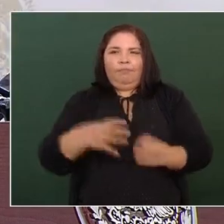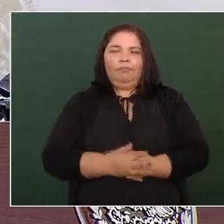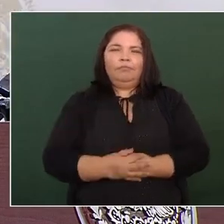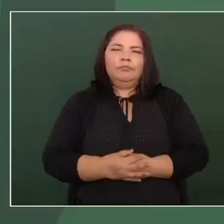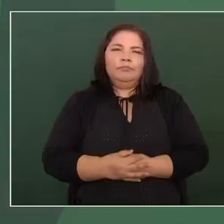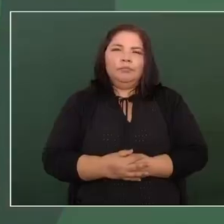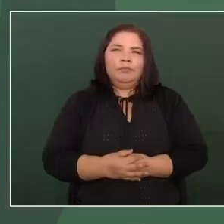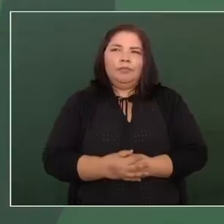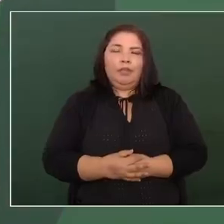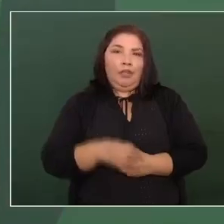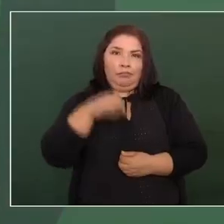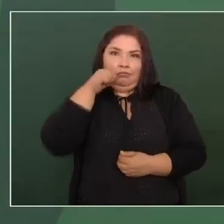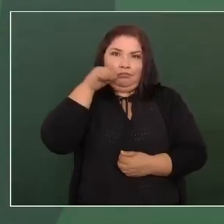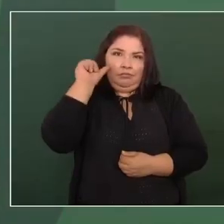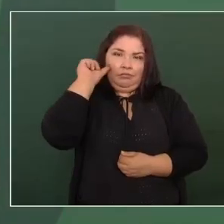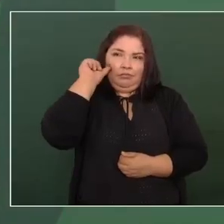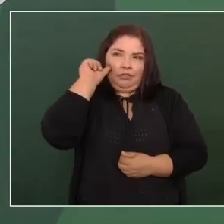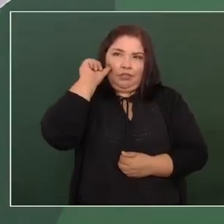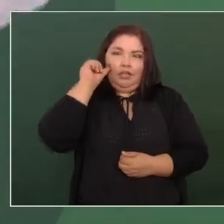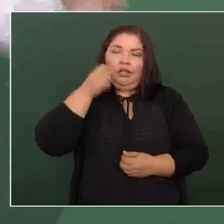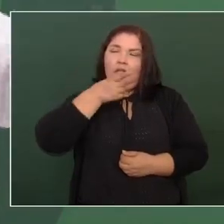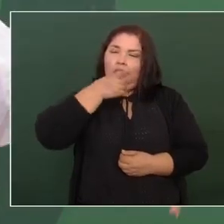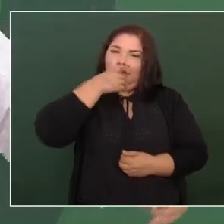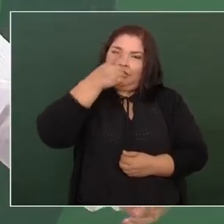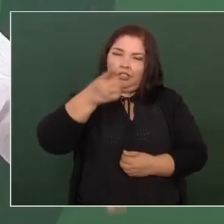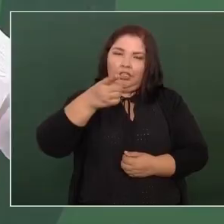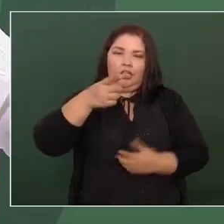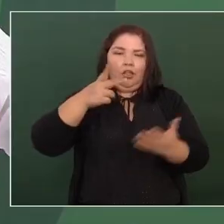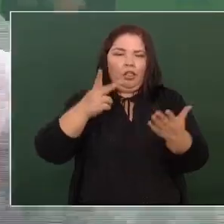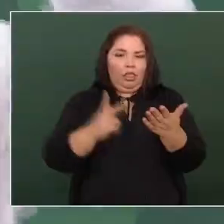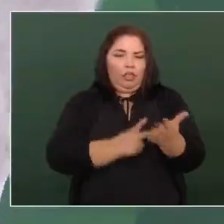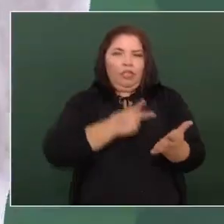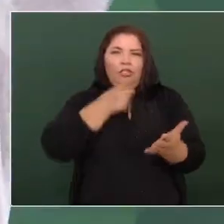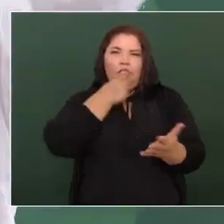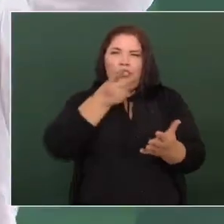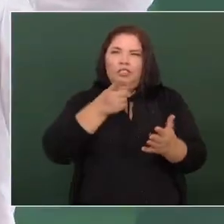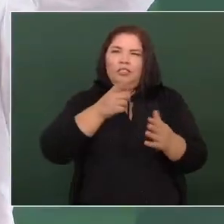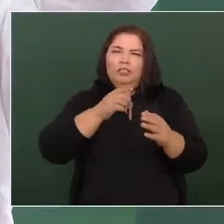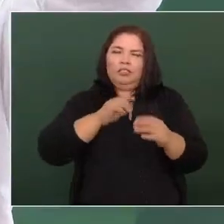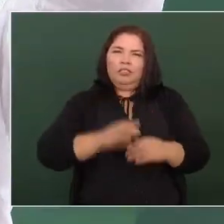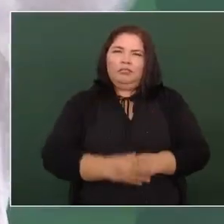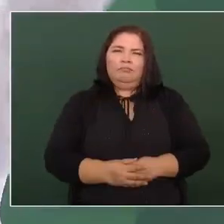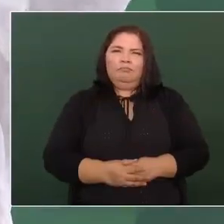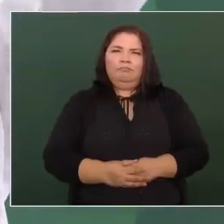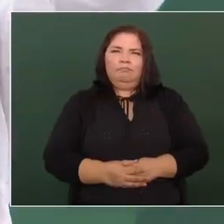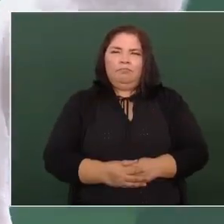Ahora, ayer lo dije y lo voy a volver a decir, imagínense